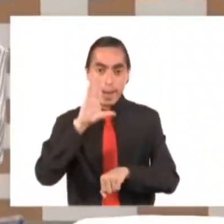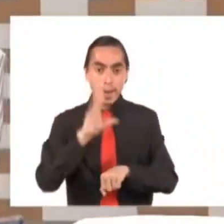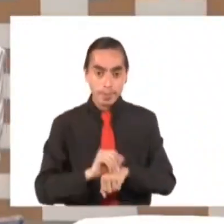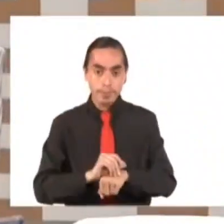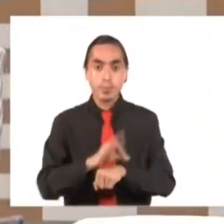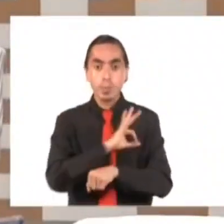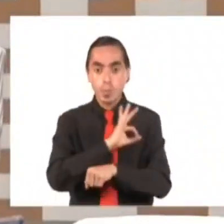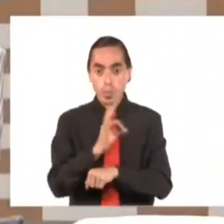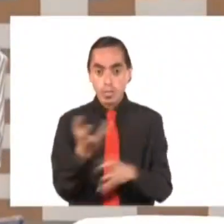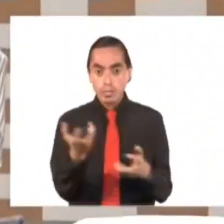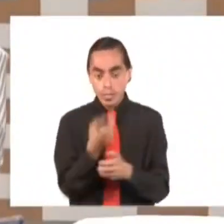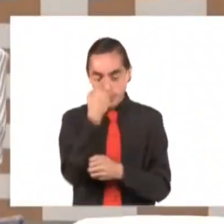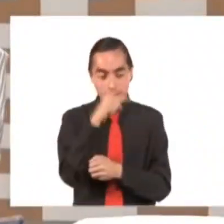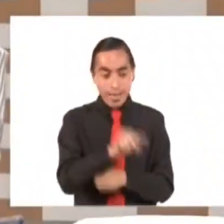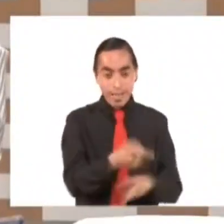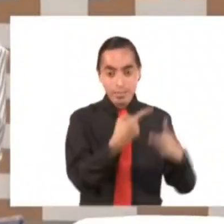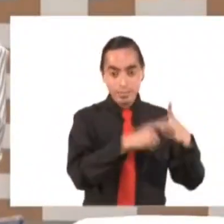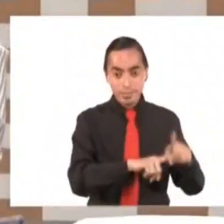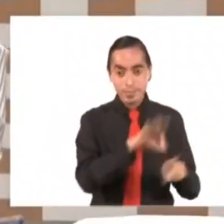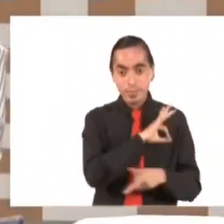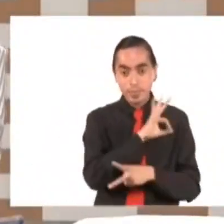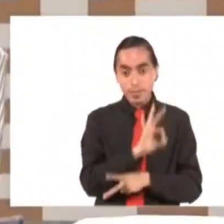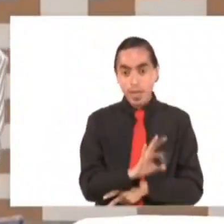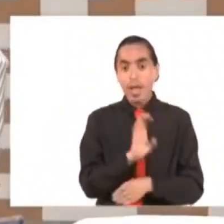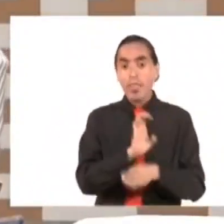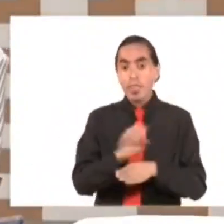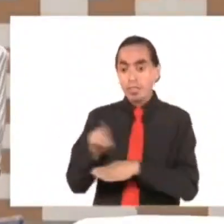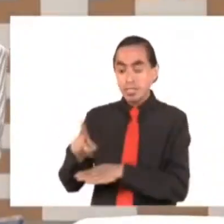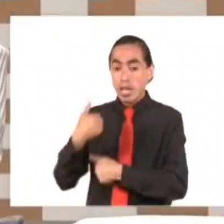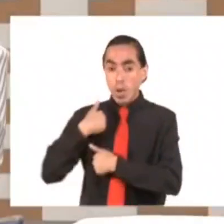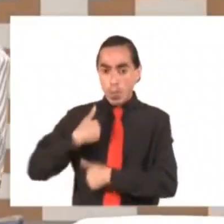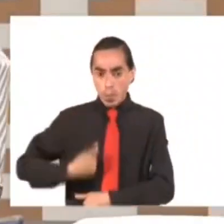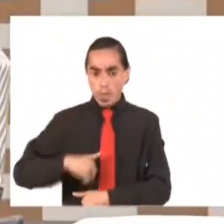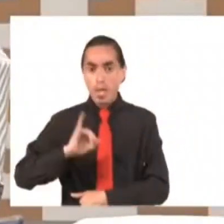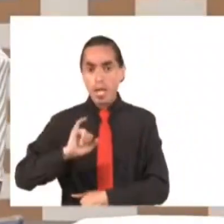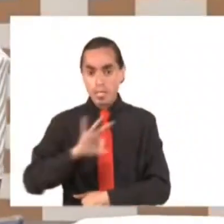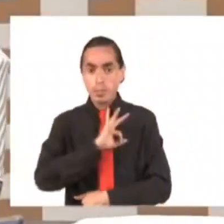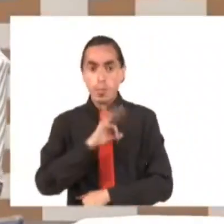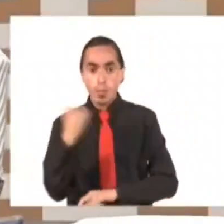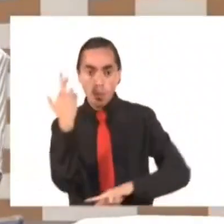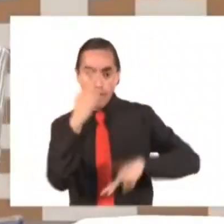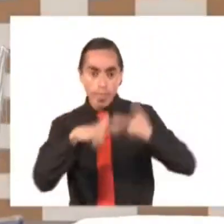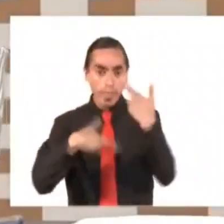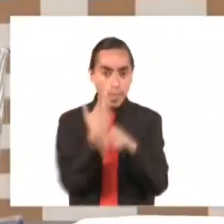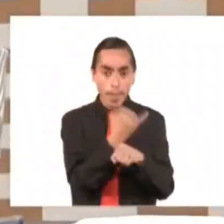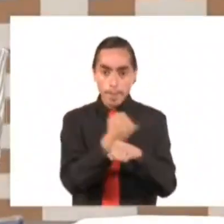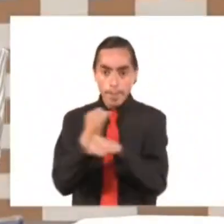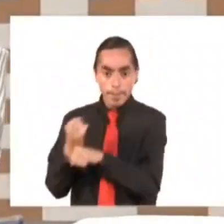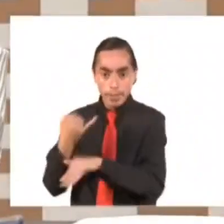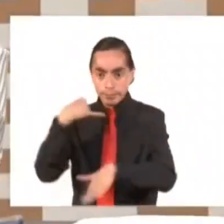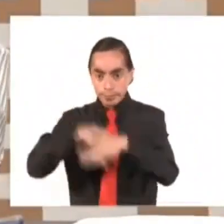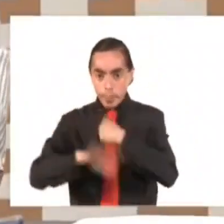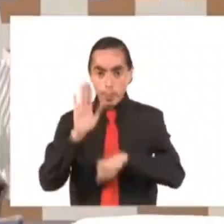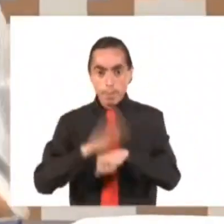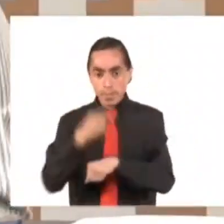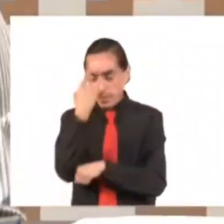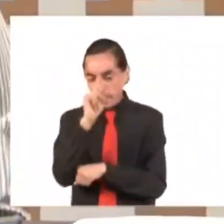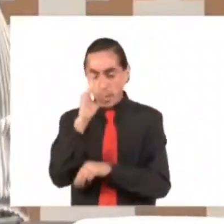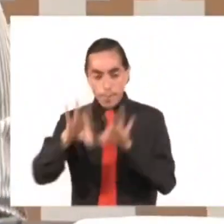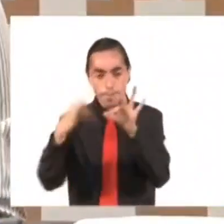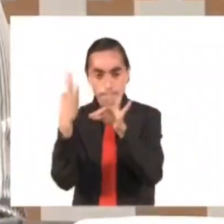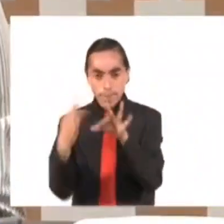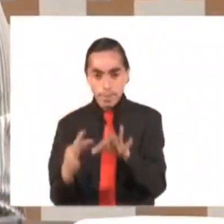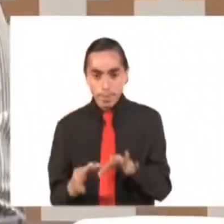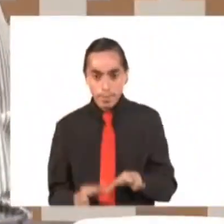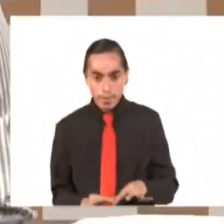aviso de apertura con el que pueden operar. Eso no exime que la autoridad pueda verificar, que la autoridad pueda cerciorarse que todo se cumpla, pero